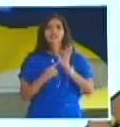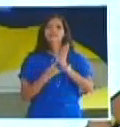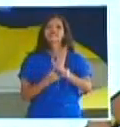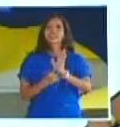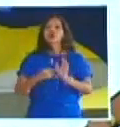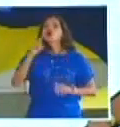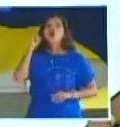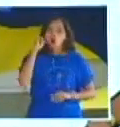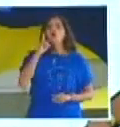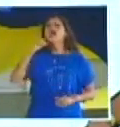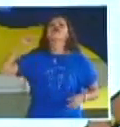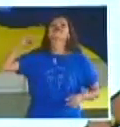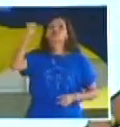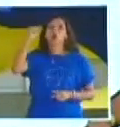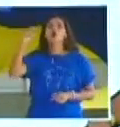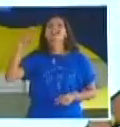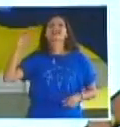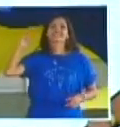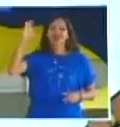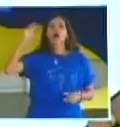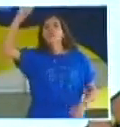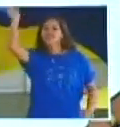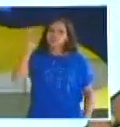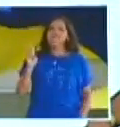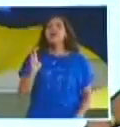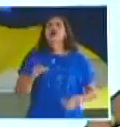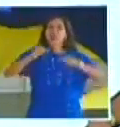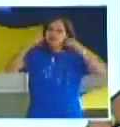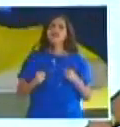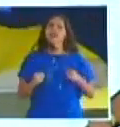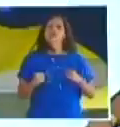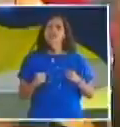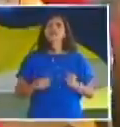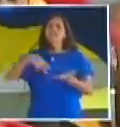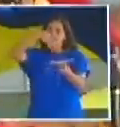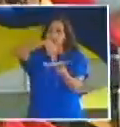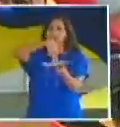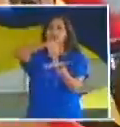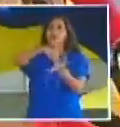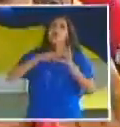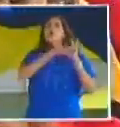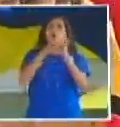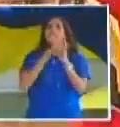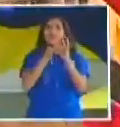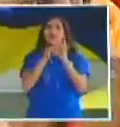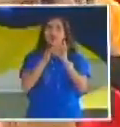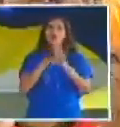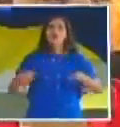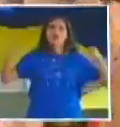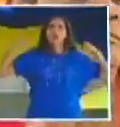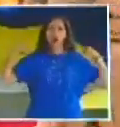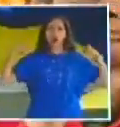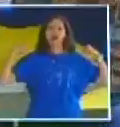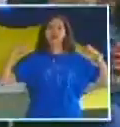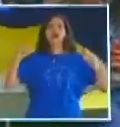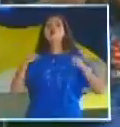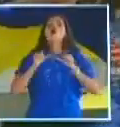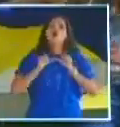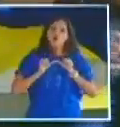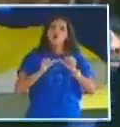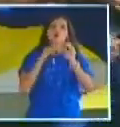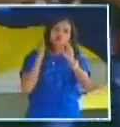representan una victoria del Estado venezolano, que está firme, de pie, unido, fortaleciéndose rumbo